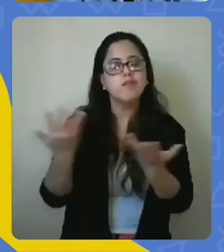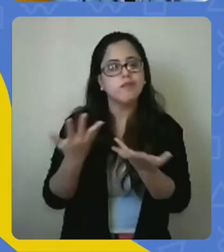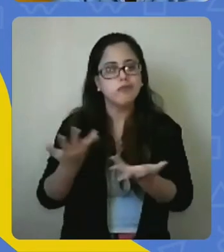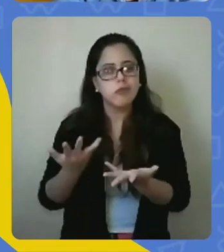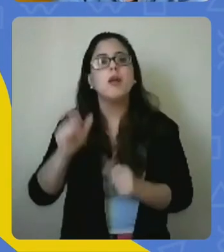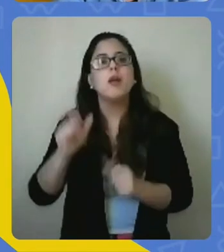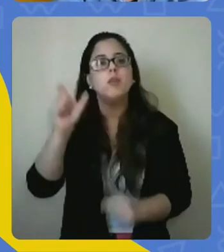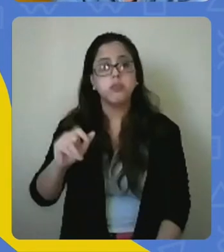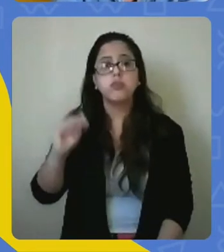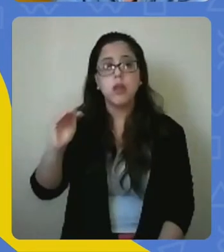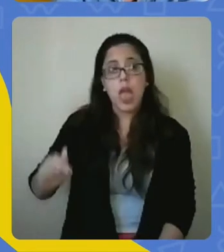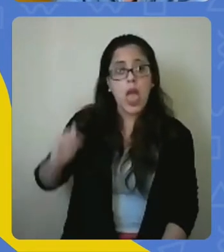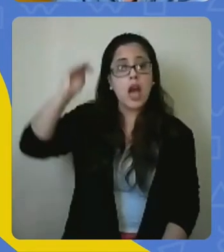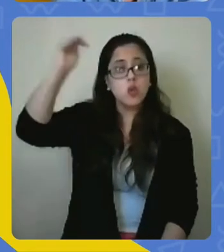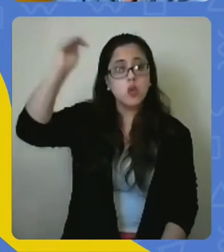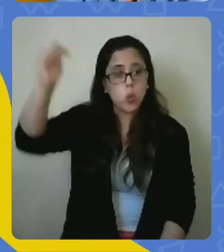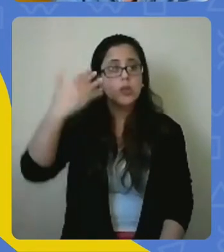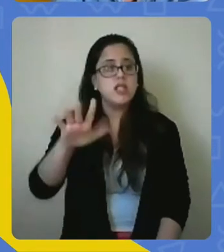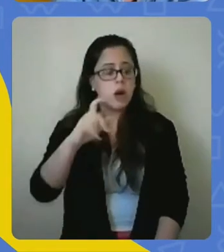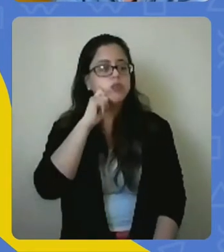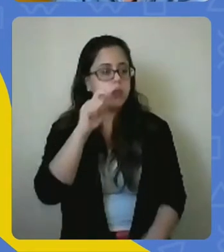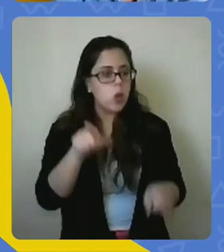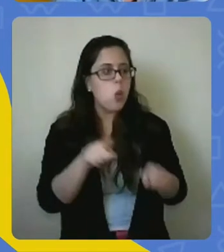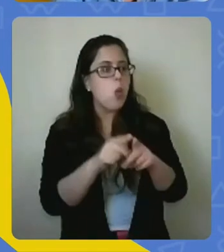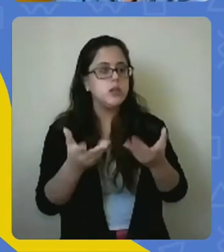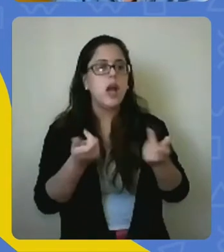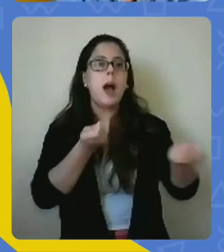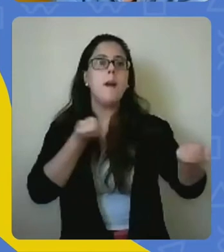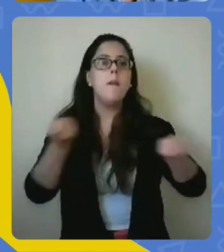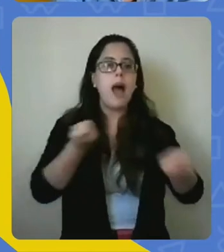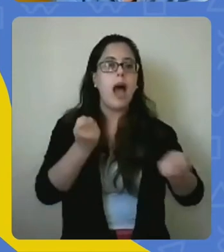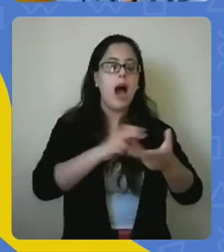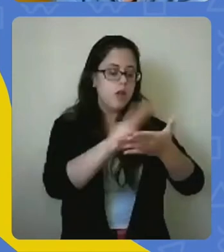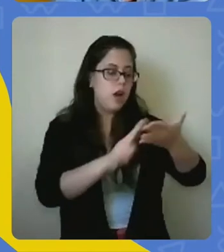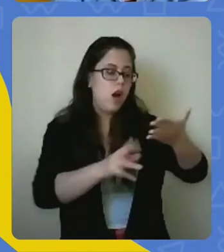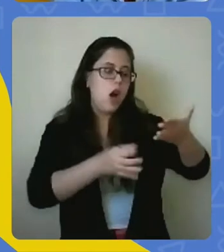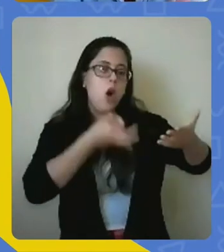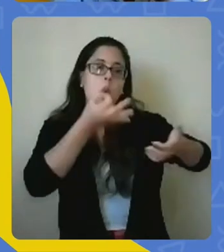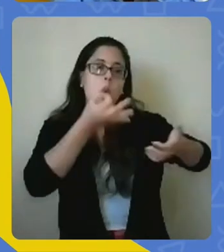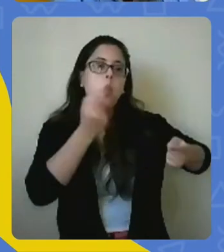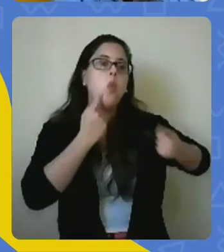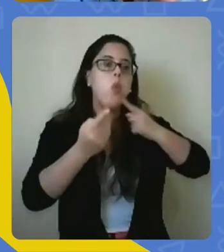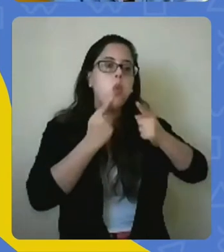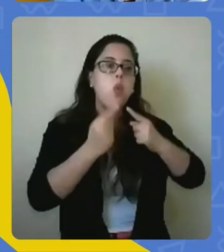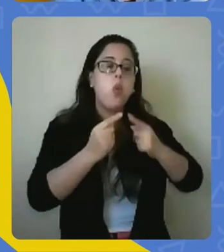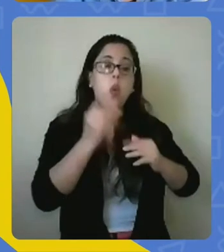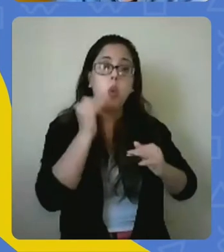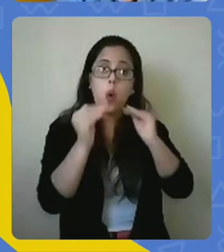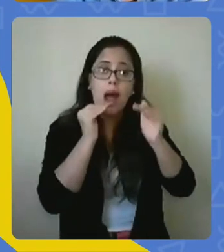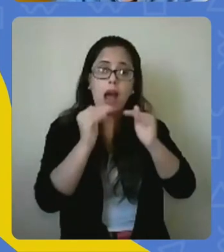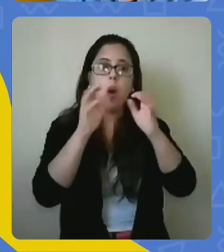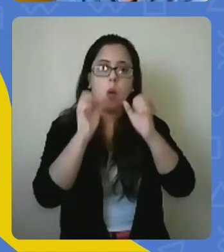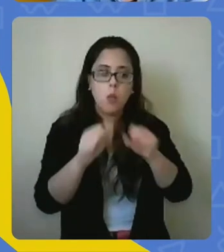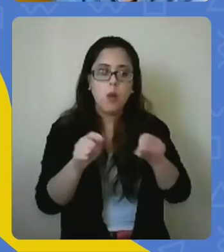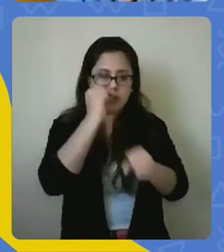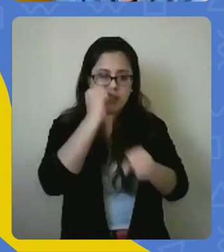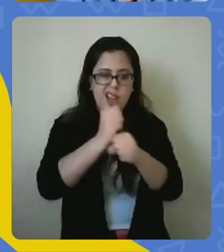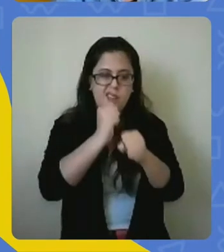es interlocutor y le lee el cuento al niño pueda trabajar y alfabetizar esa emoción específica.